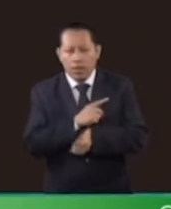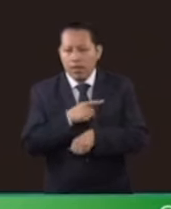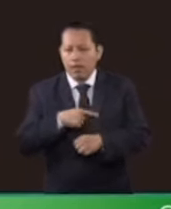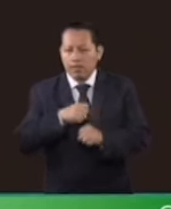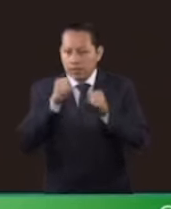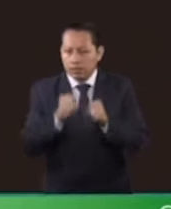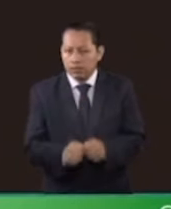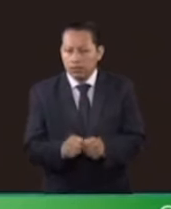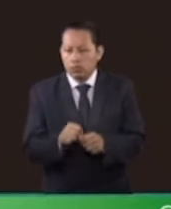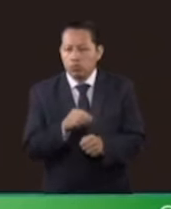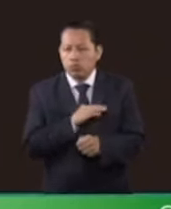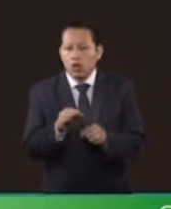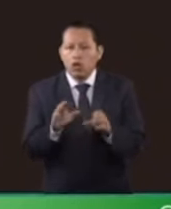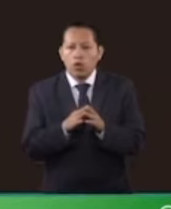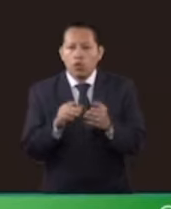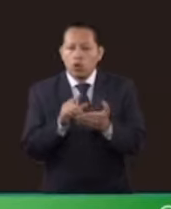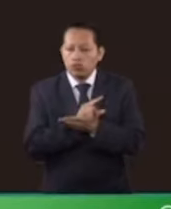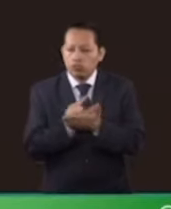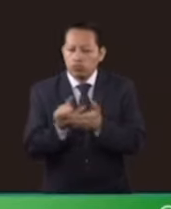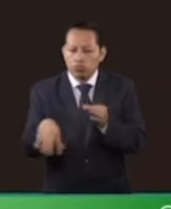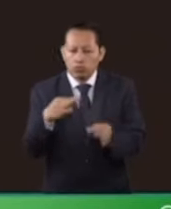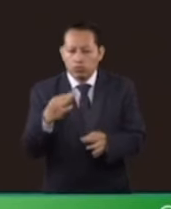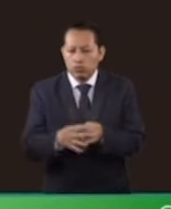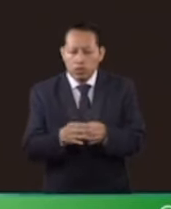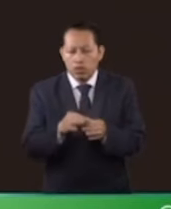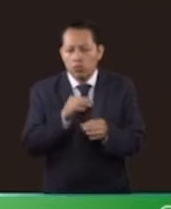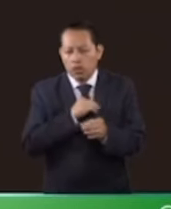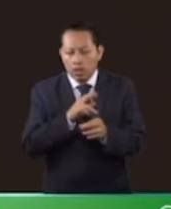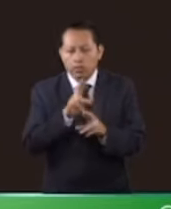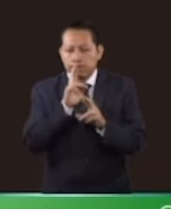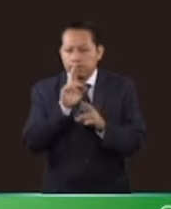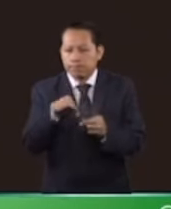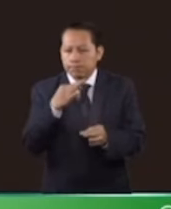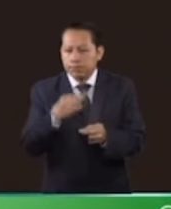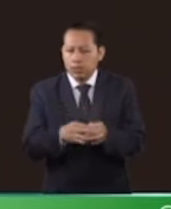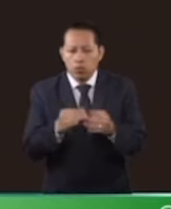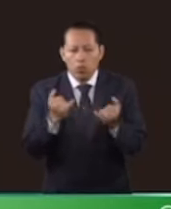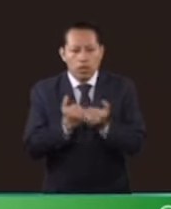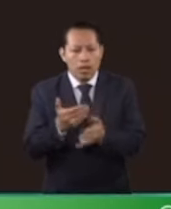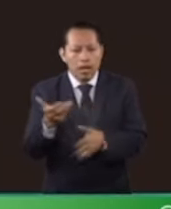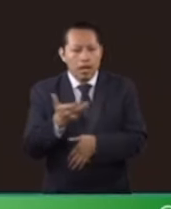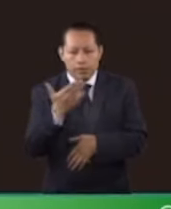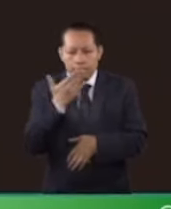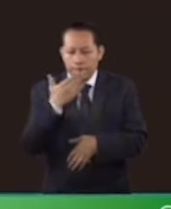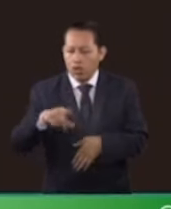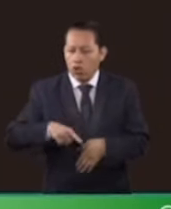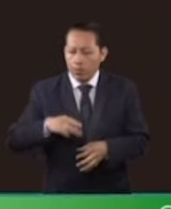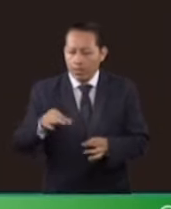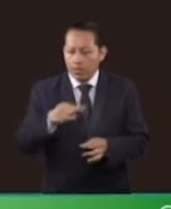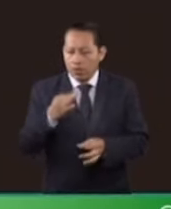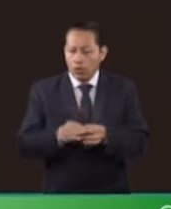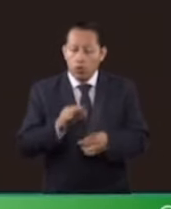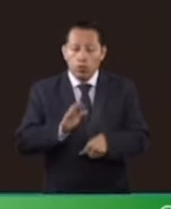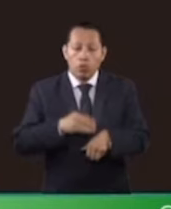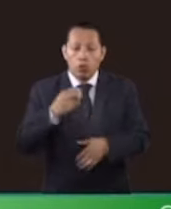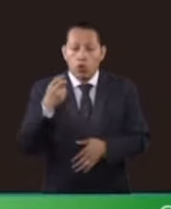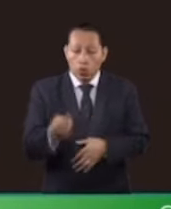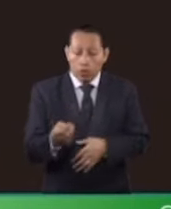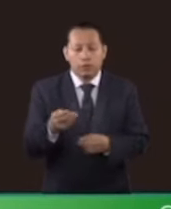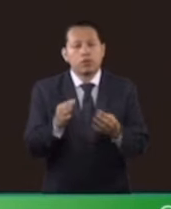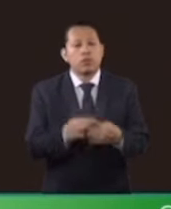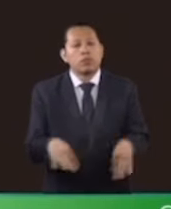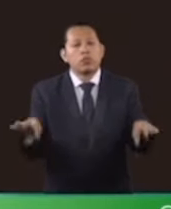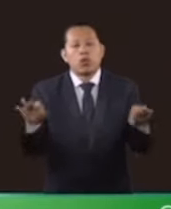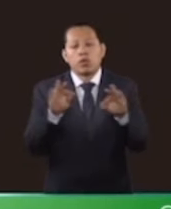garantizar la transparencia la rendición de cuentas y actos de buen gobierno Por ello es